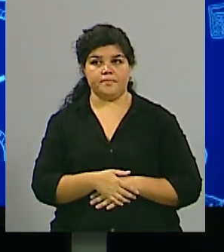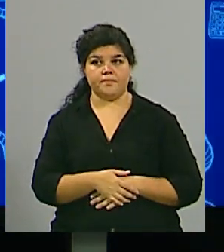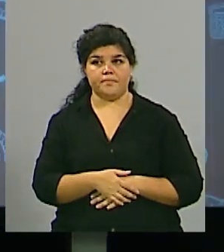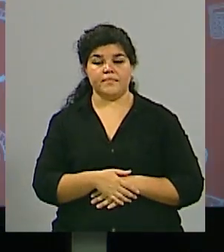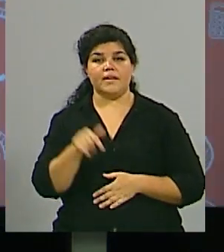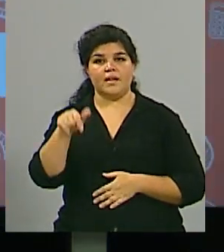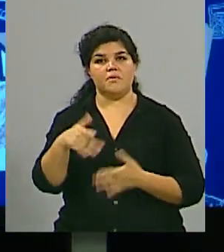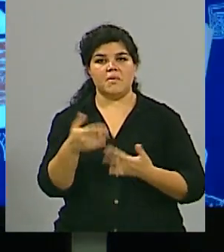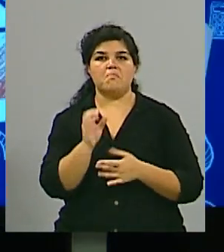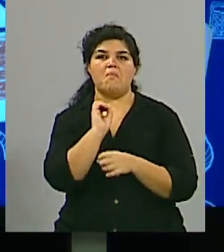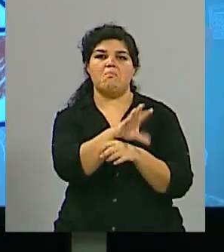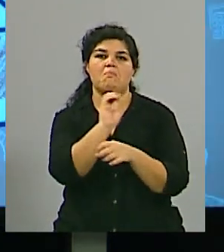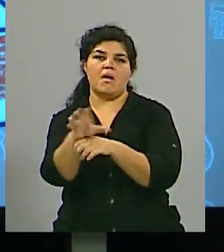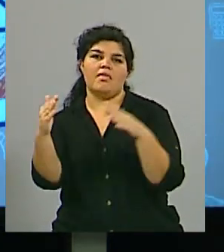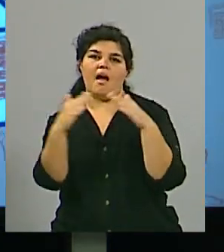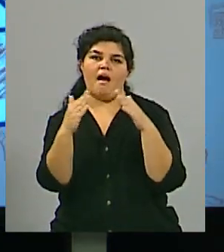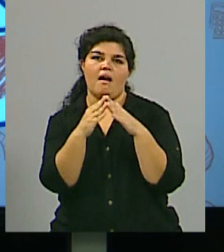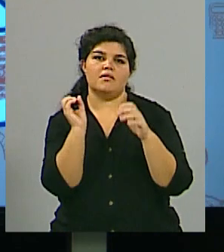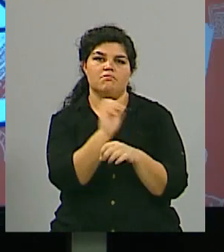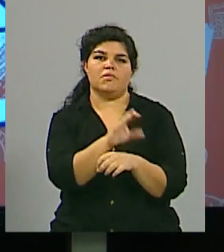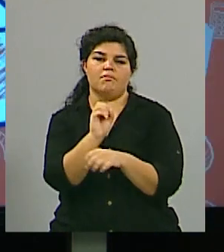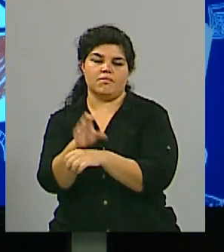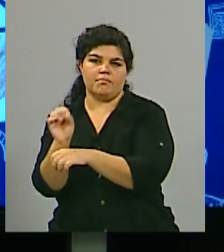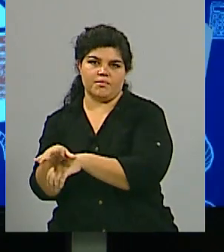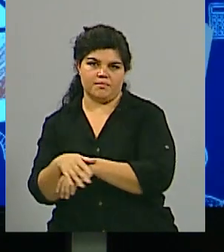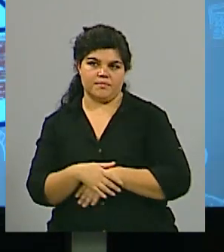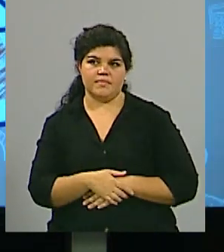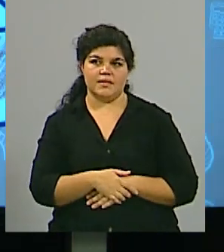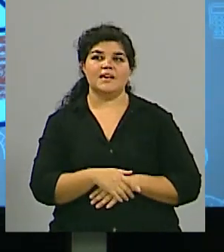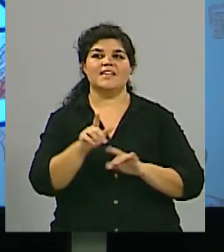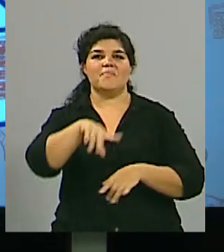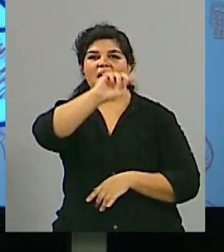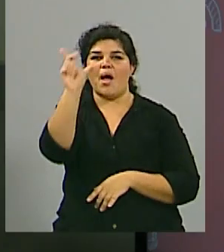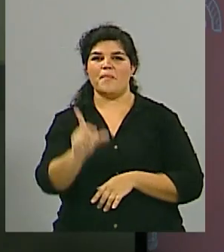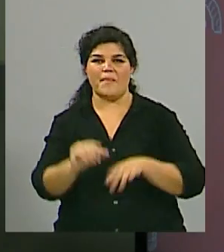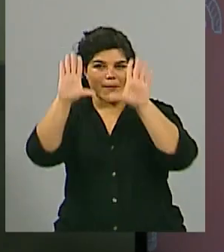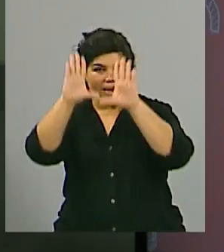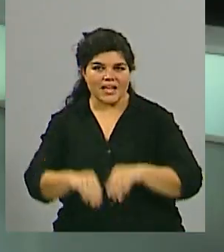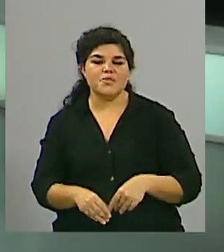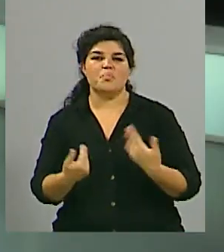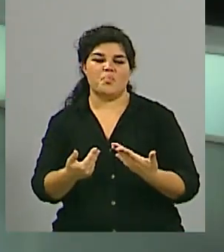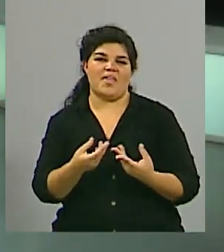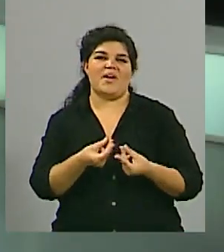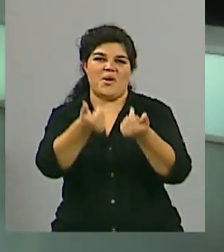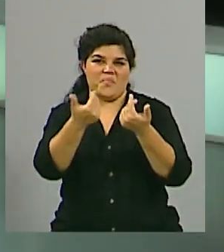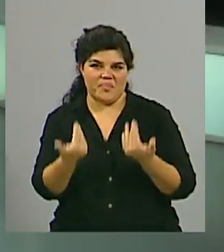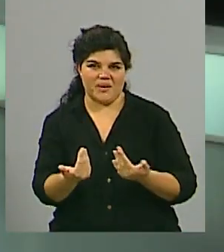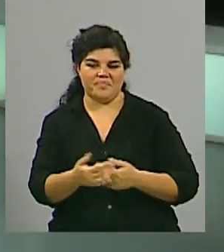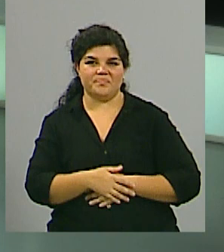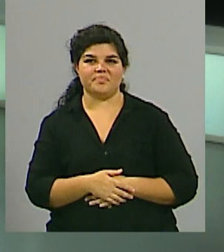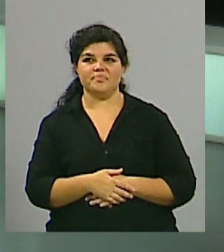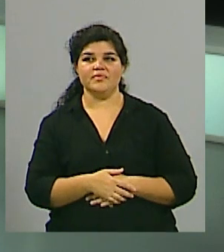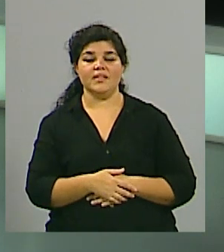de ahí hacen envío a domicilio, así que hacen envío a domicilio todo el país. Así que muy bien, muy bien. Bueno, entonces repasamos el